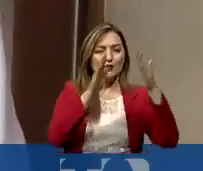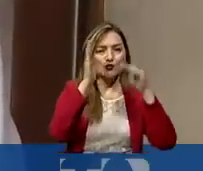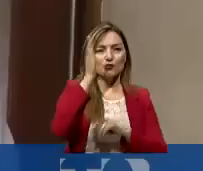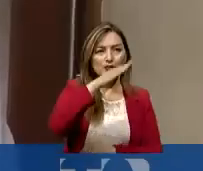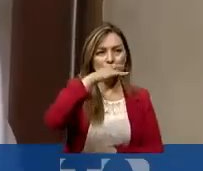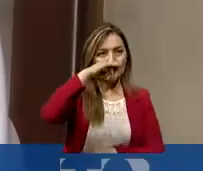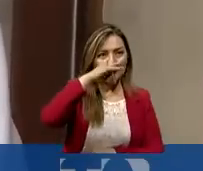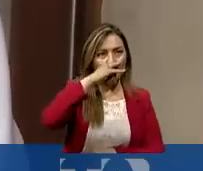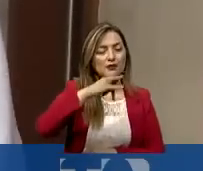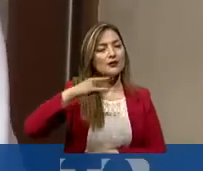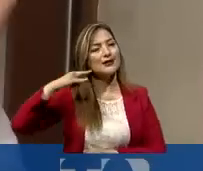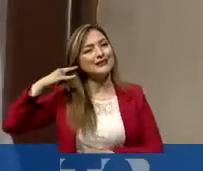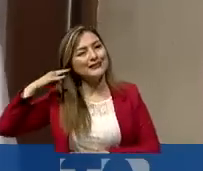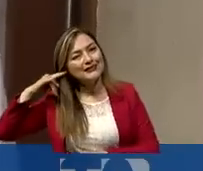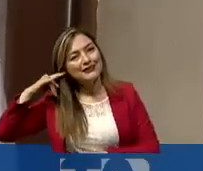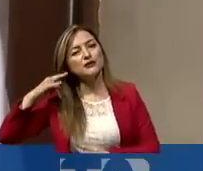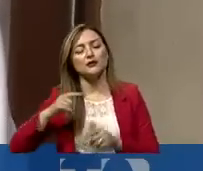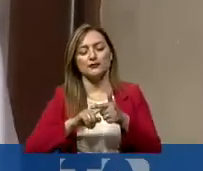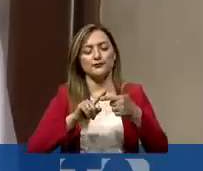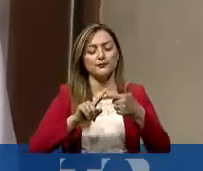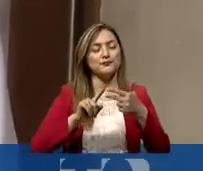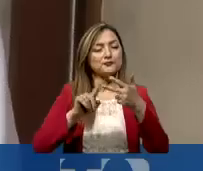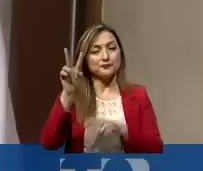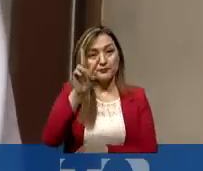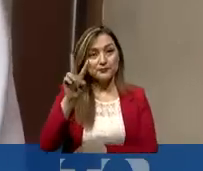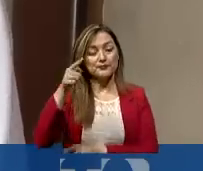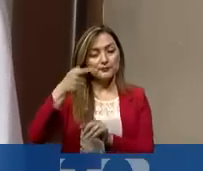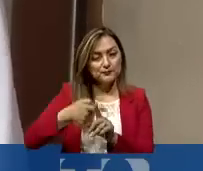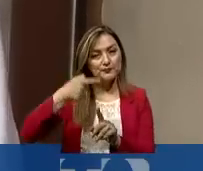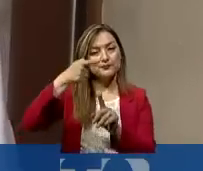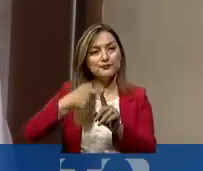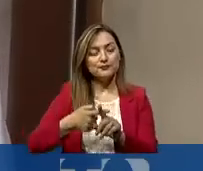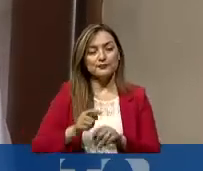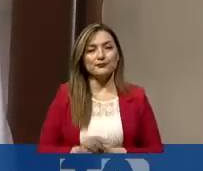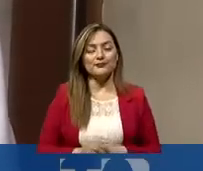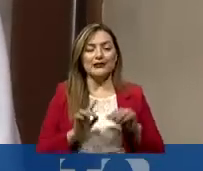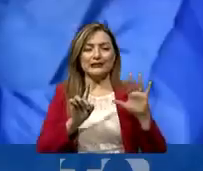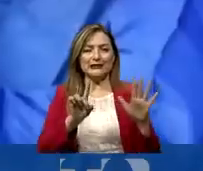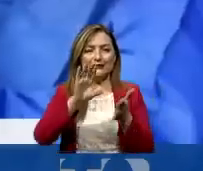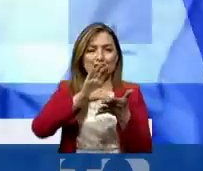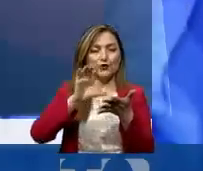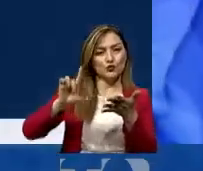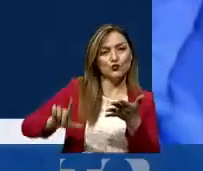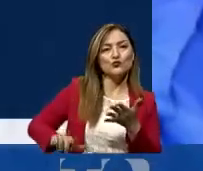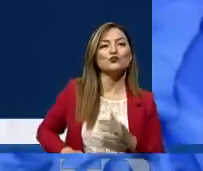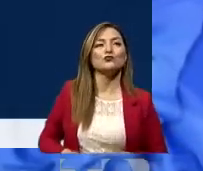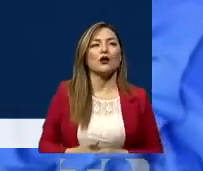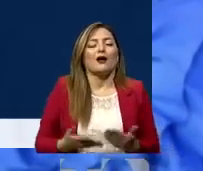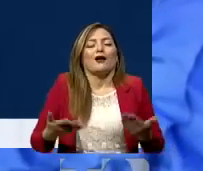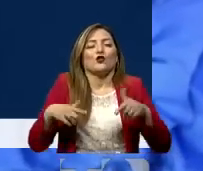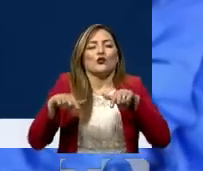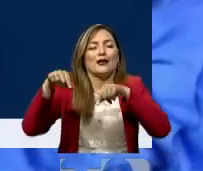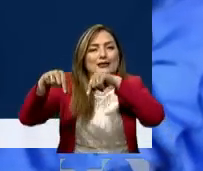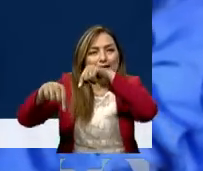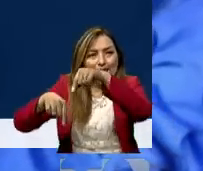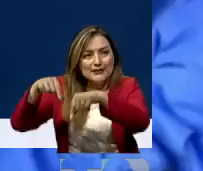nuestros niños y nuestras niñas. Todos los viernes de este mes en nuestros 6 centros de salud. Estos están ubicados en El